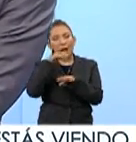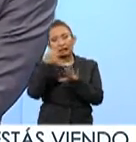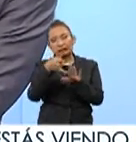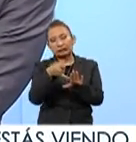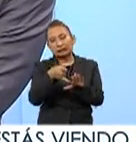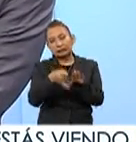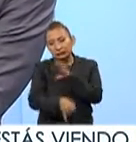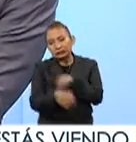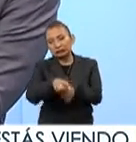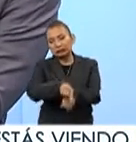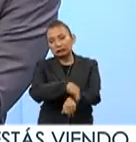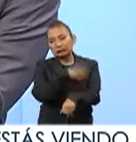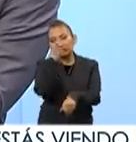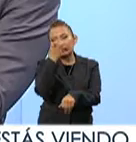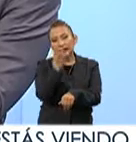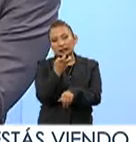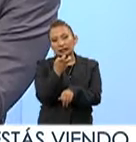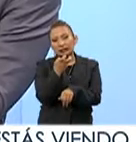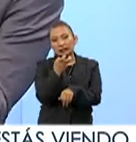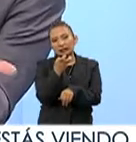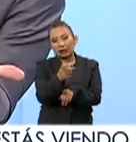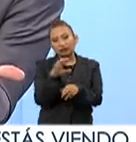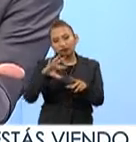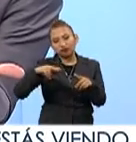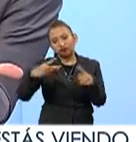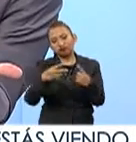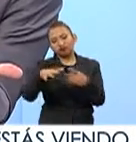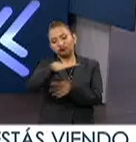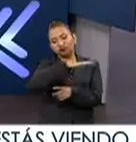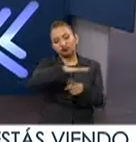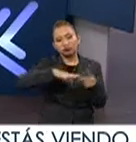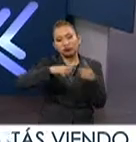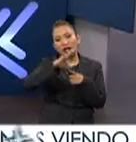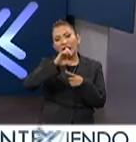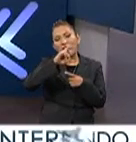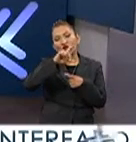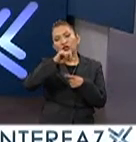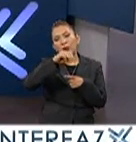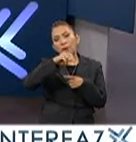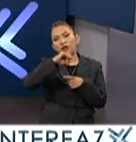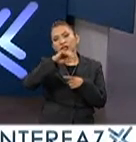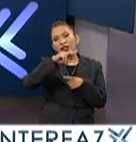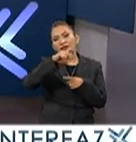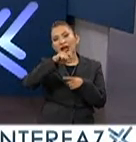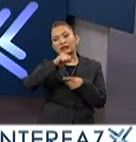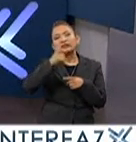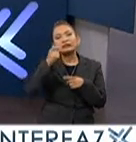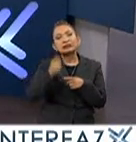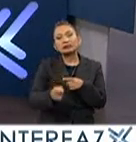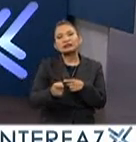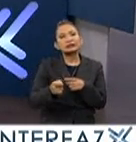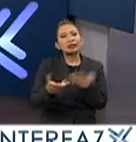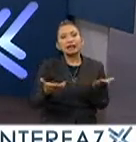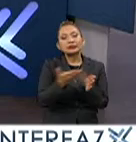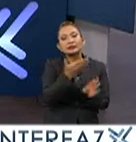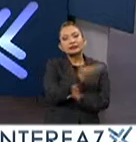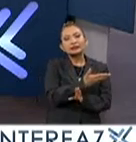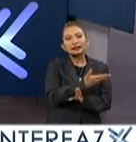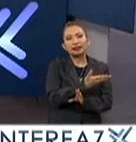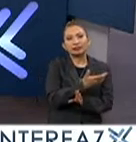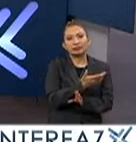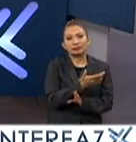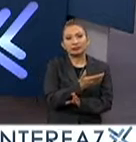un poquito más de esta pues, cosmovisión, ¿no? De lo que es Carlos Monsiváis, de lo que